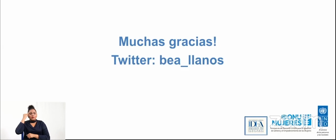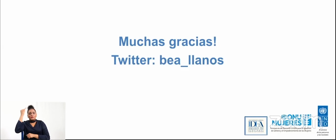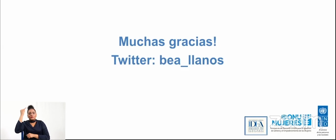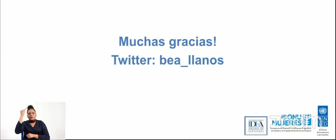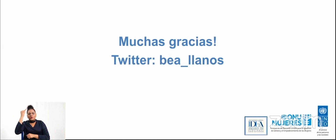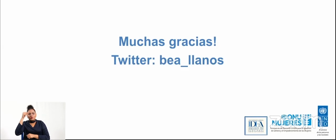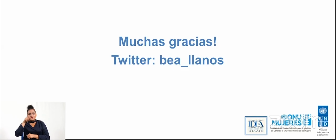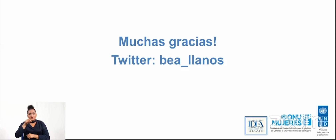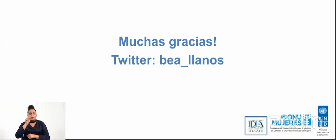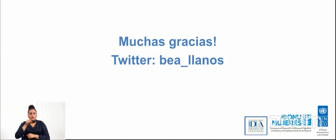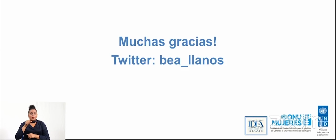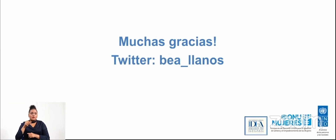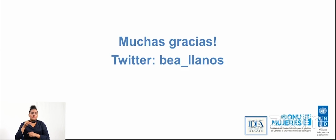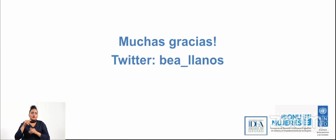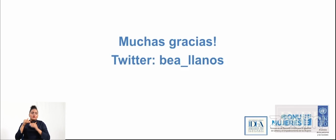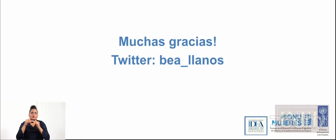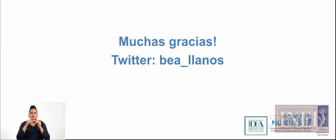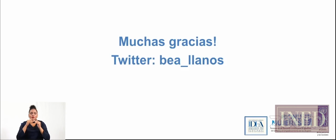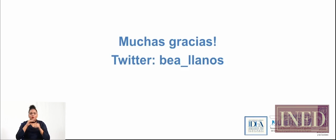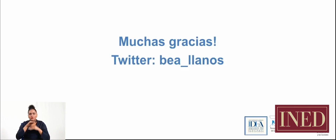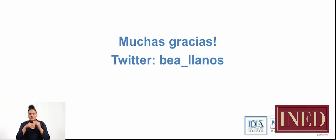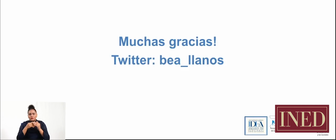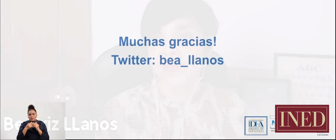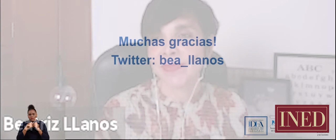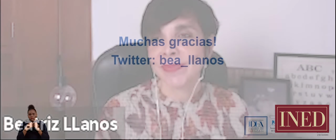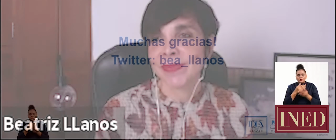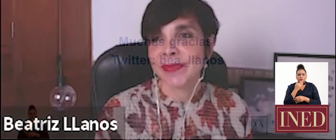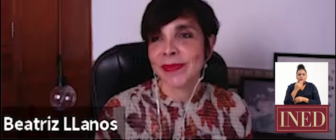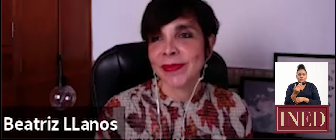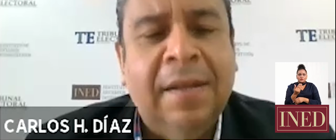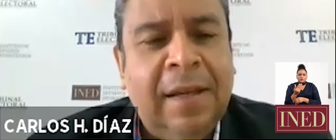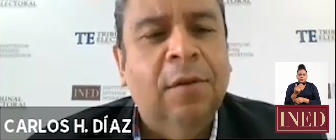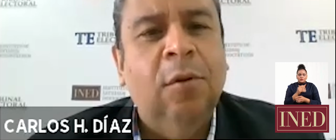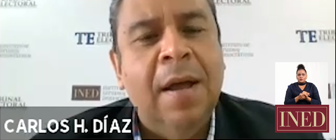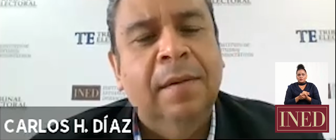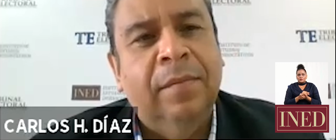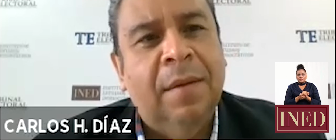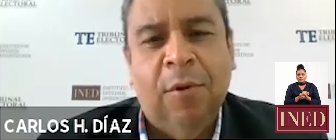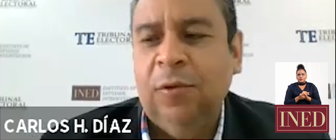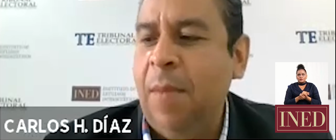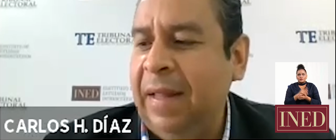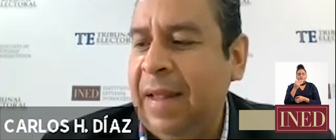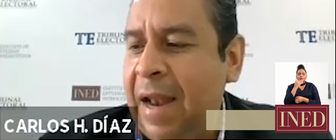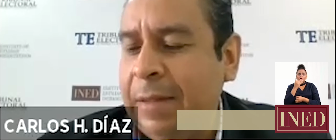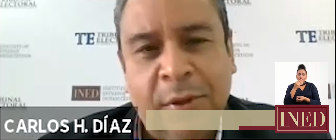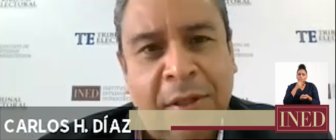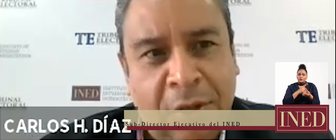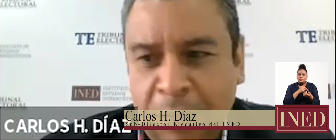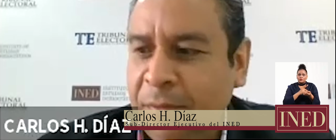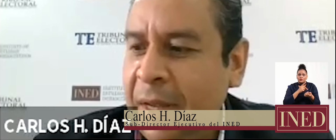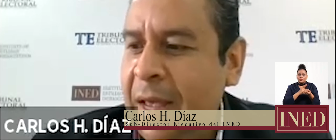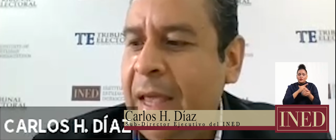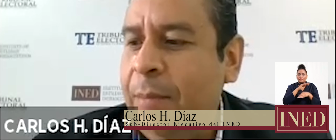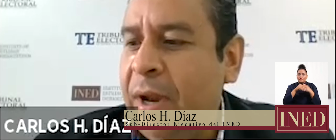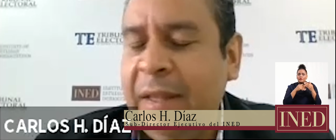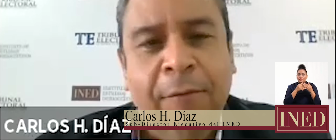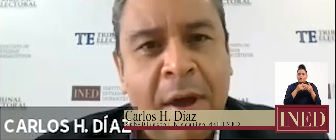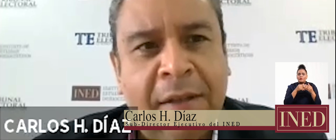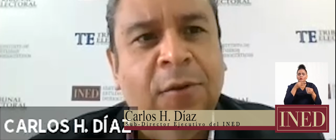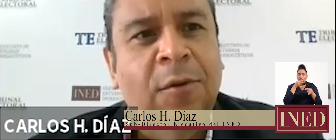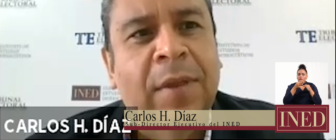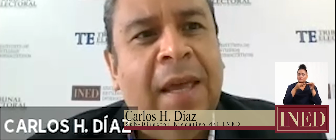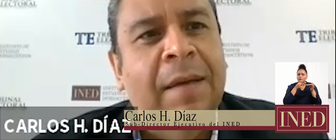y quedó a la espera de sus preguntas muchísimas gracias muchísimas gracias doctora por su magistral exposición y